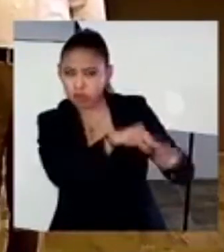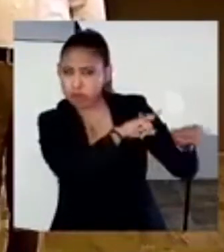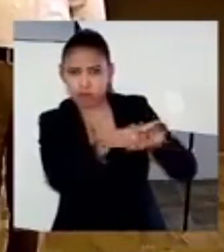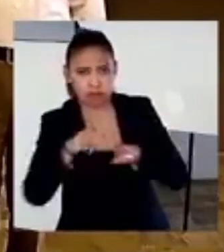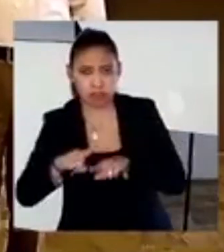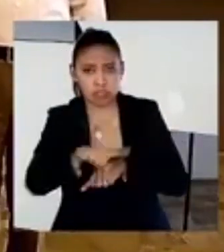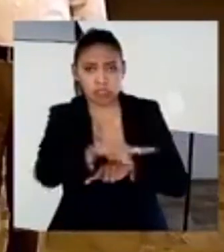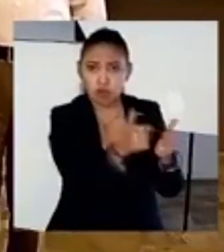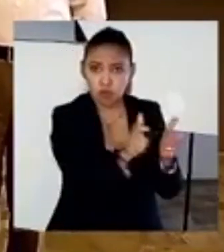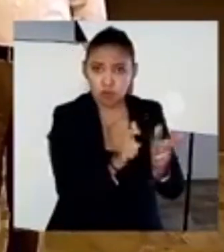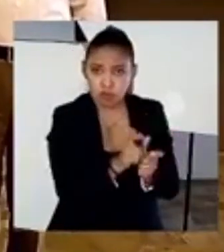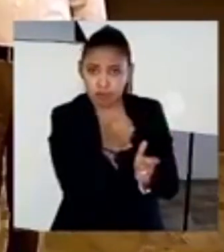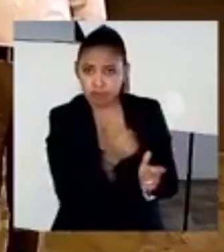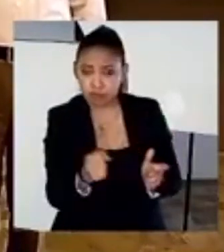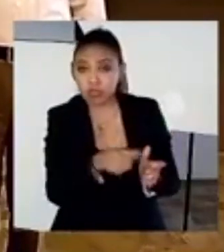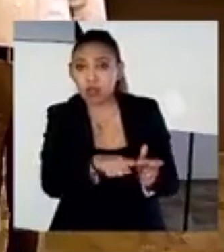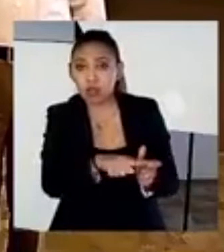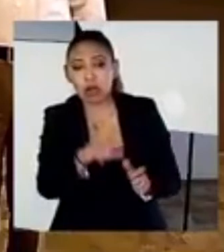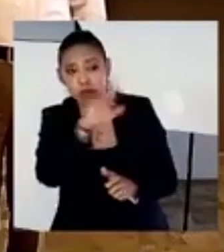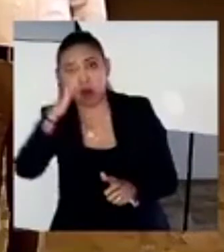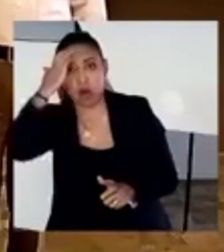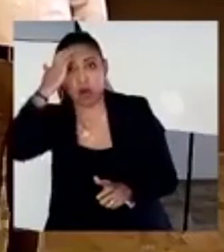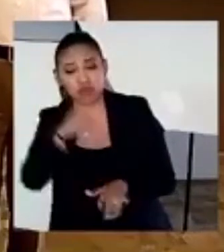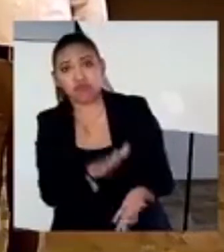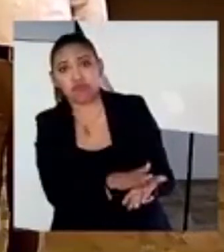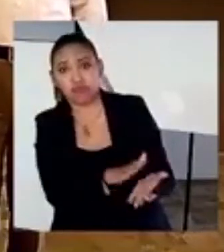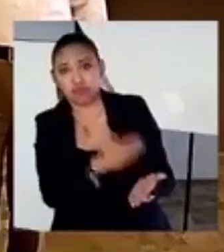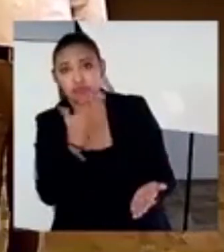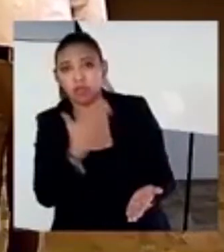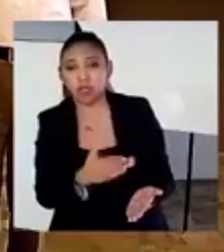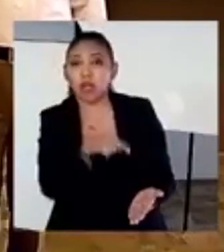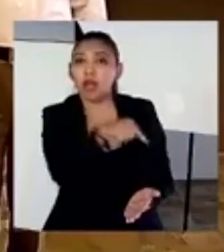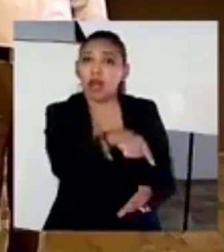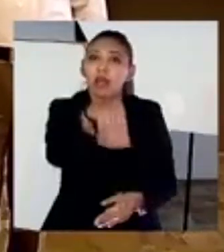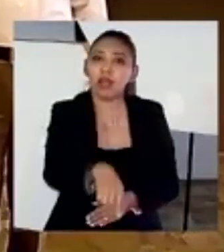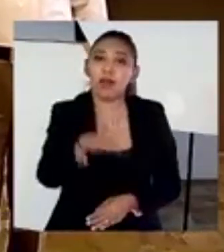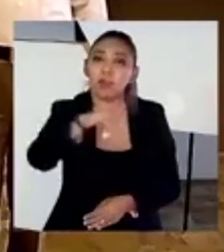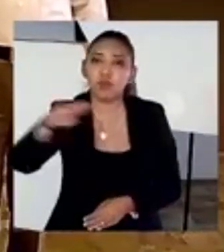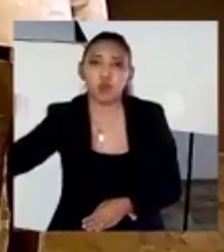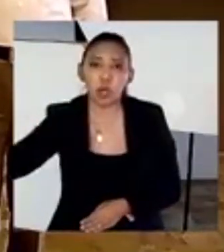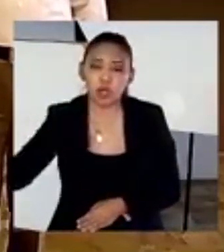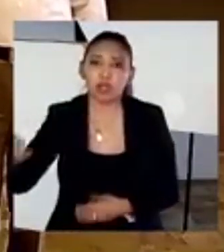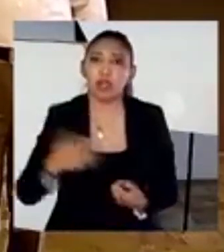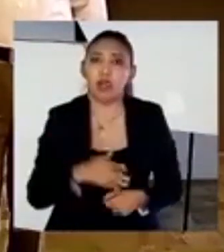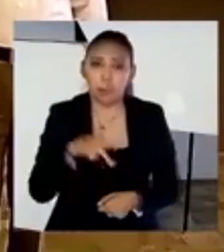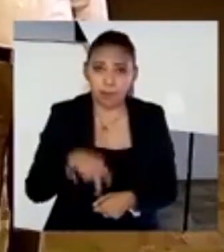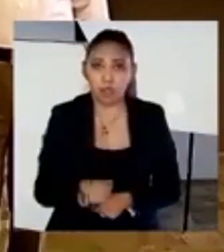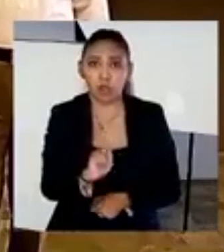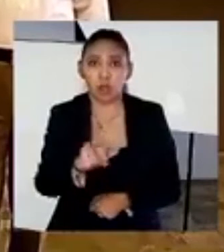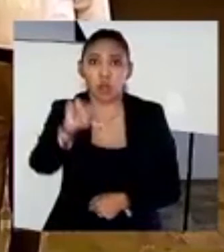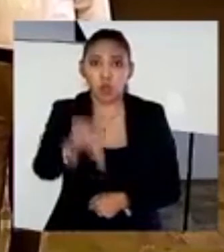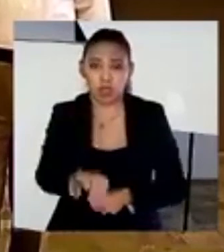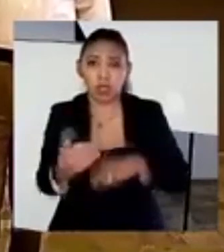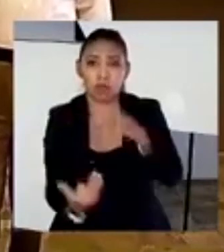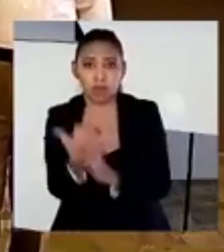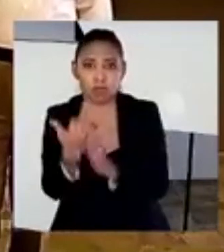juntos. Las medidas sanitarias de sana distancia y de resguardo domiciliario